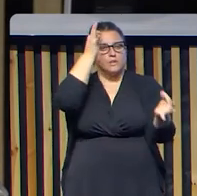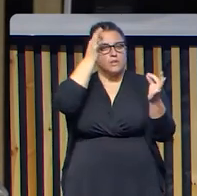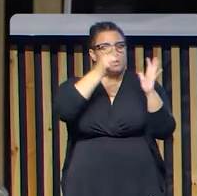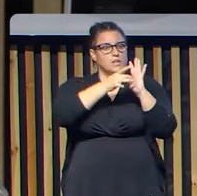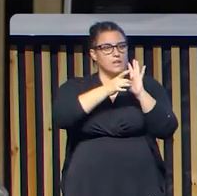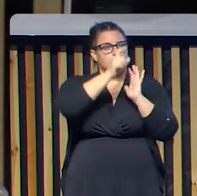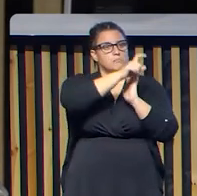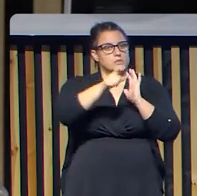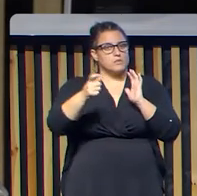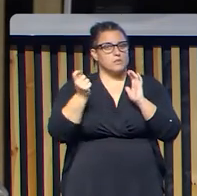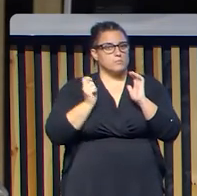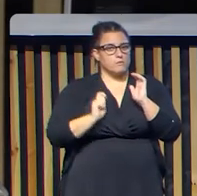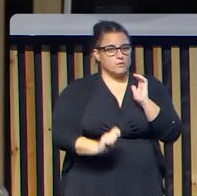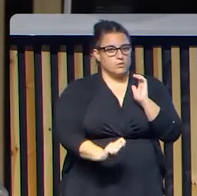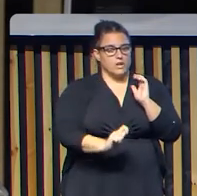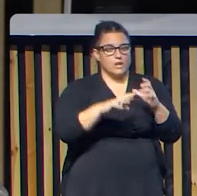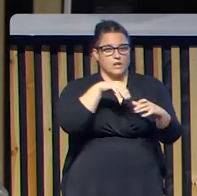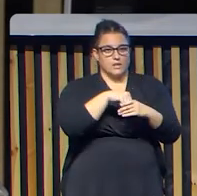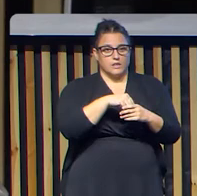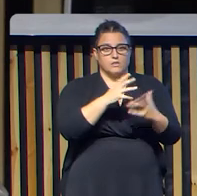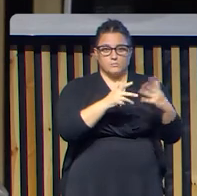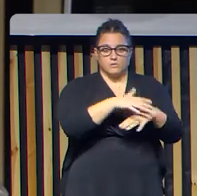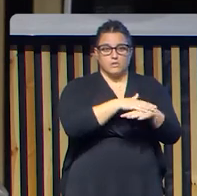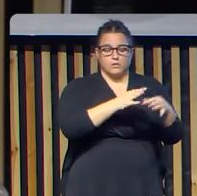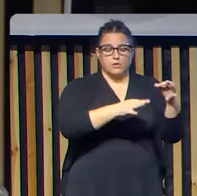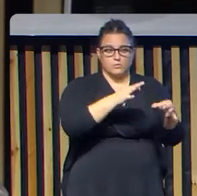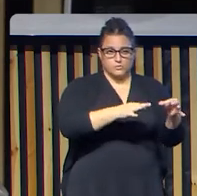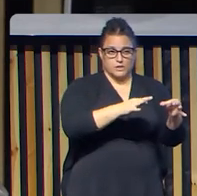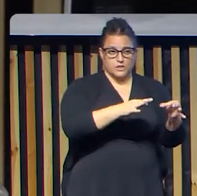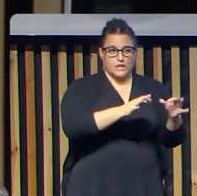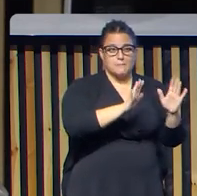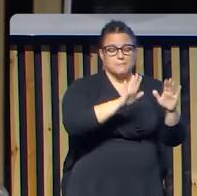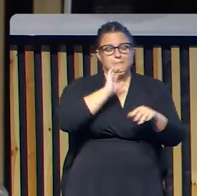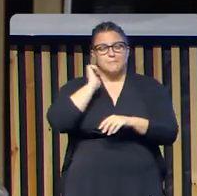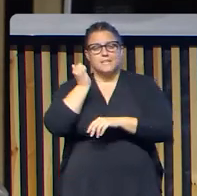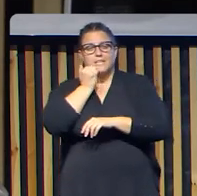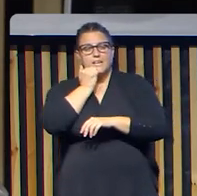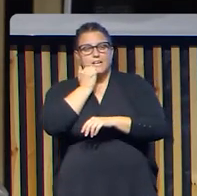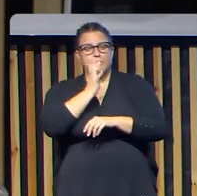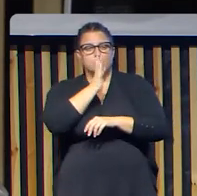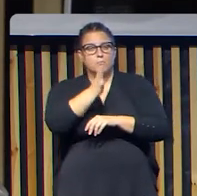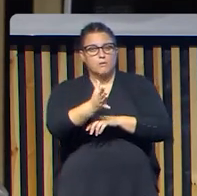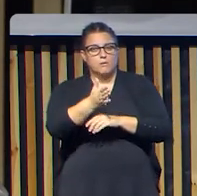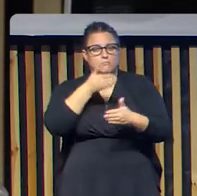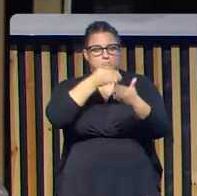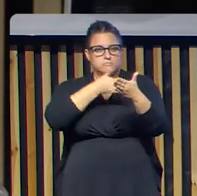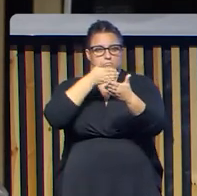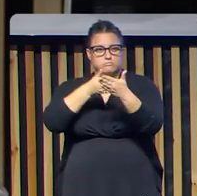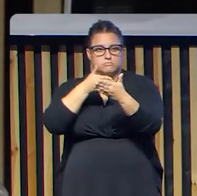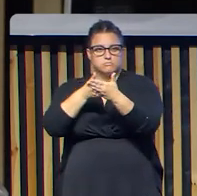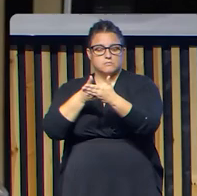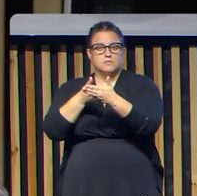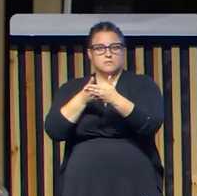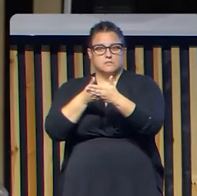de Los profesionales del derecho si bien quejas por la opacidad palabra